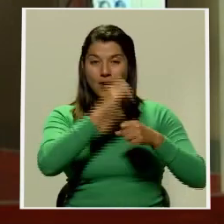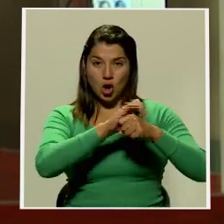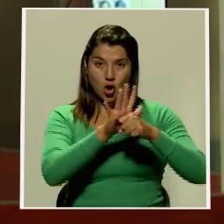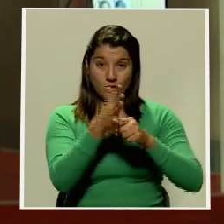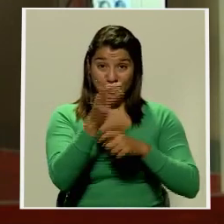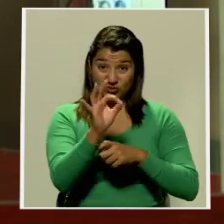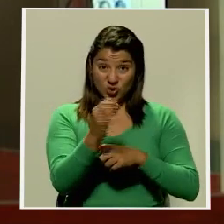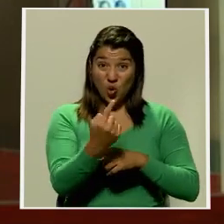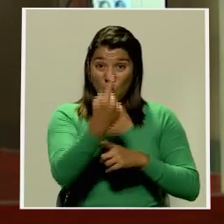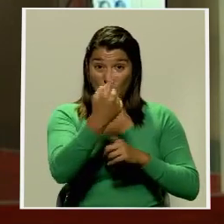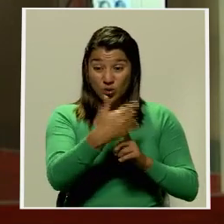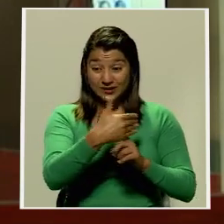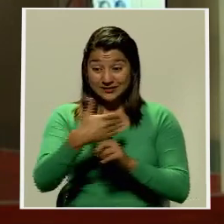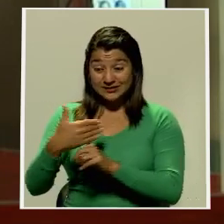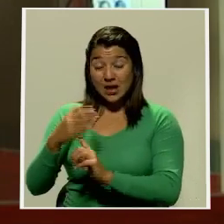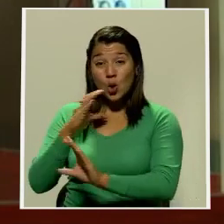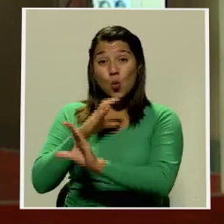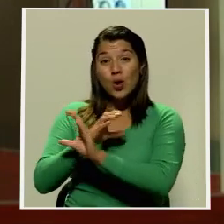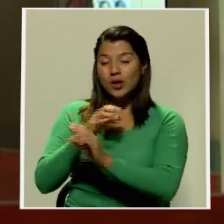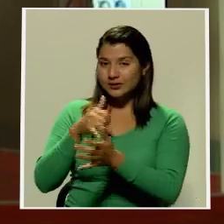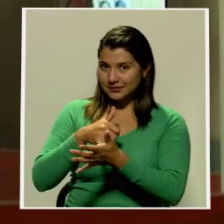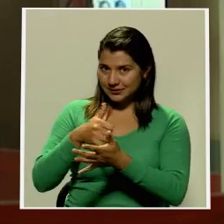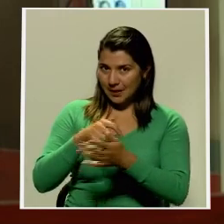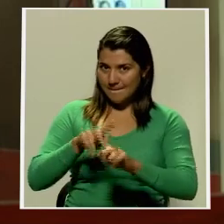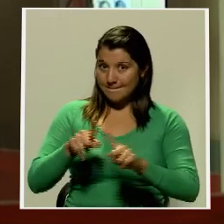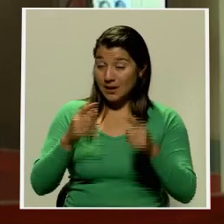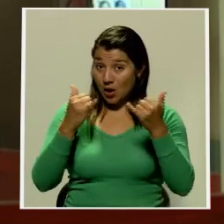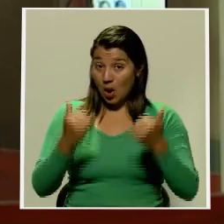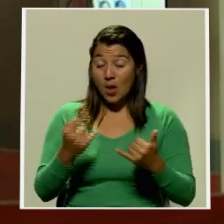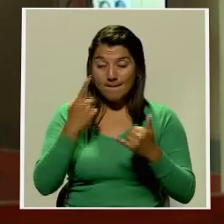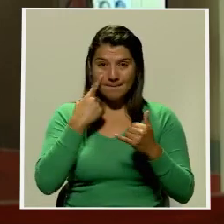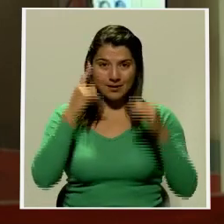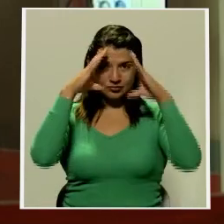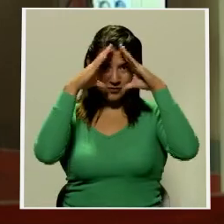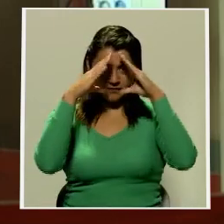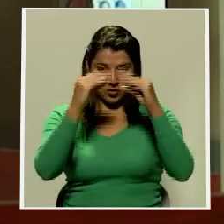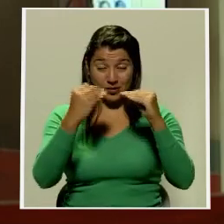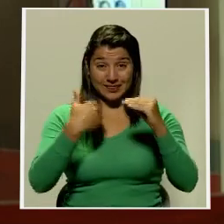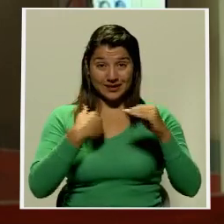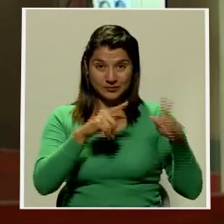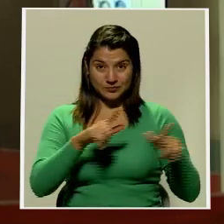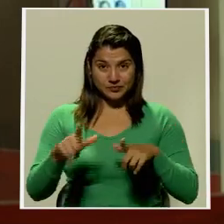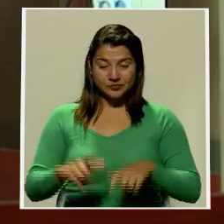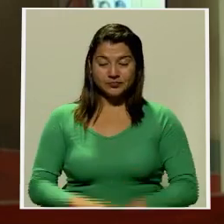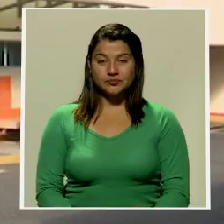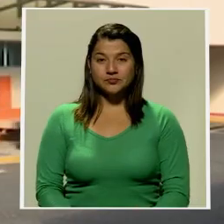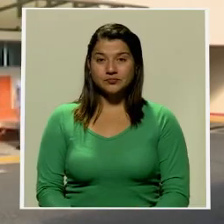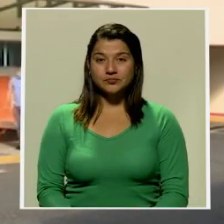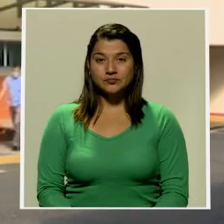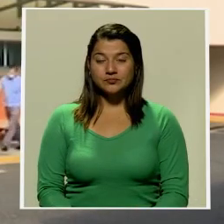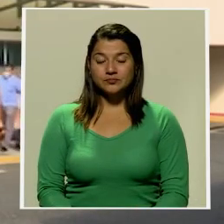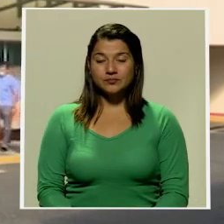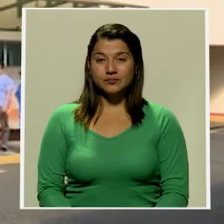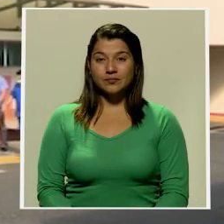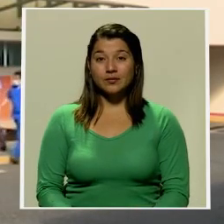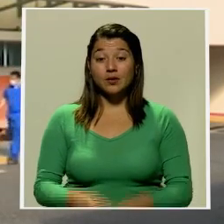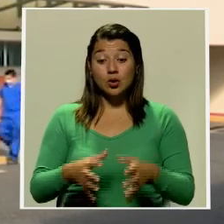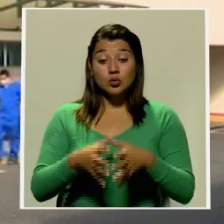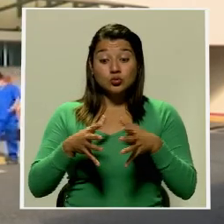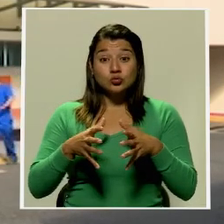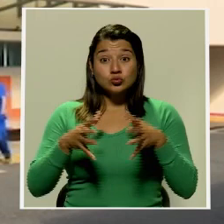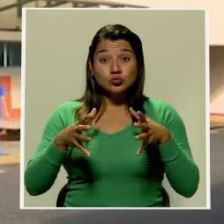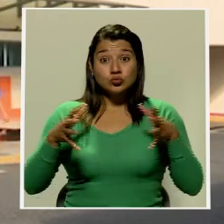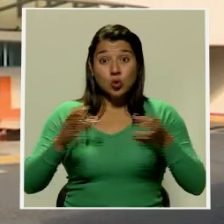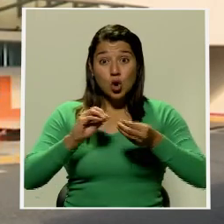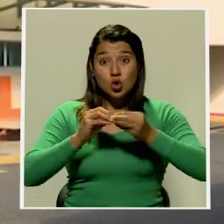ellas está en cuidados intensivos. Pero veamos la siguiente información que hemos preparado. El incremento de casos